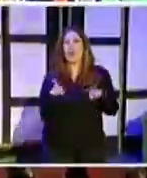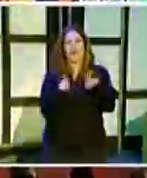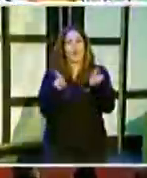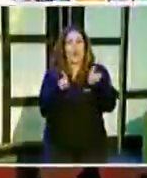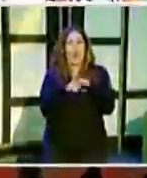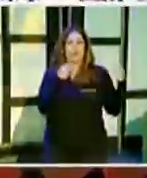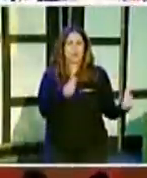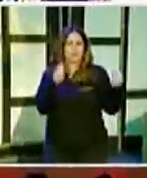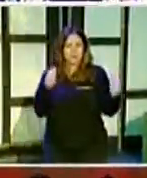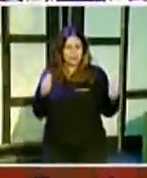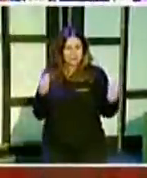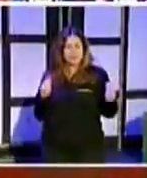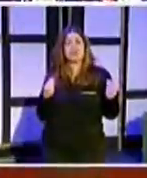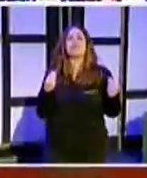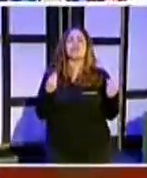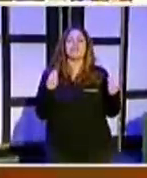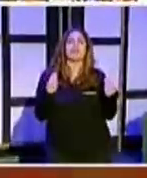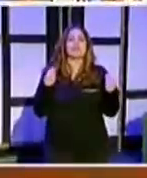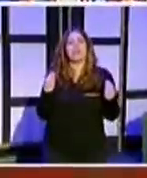gay, gay, gay.